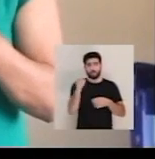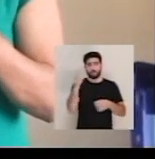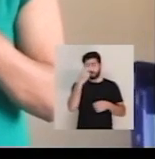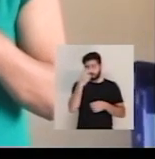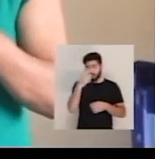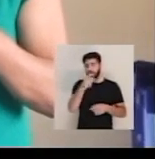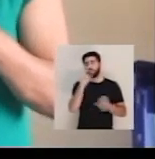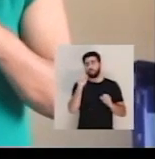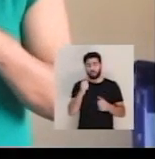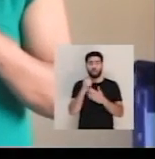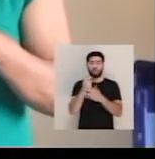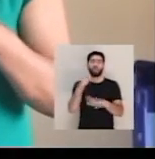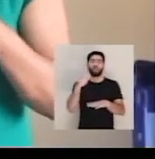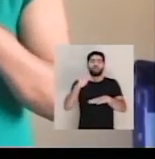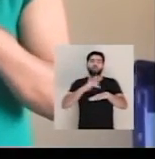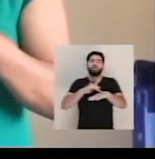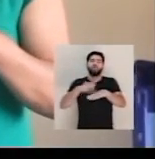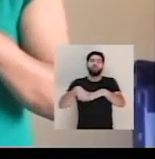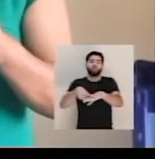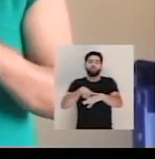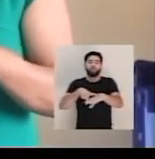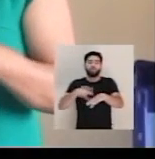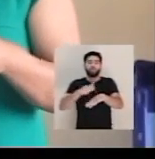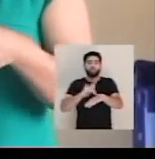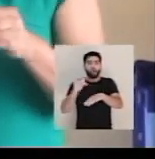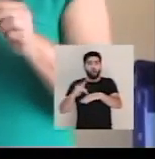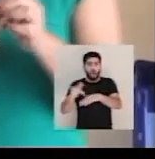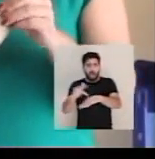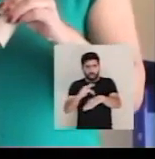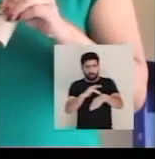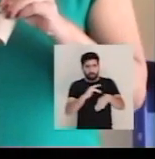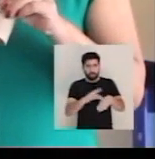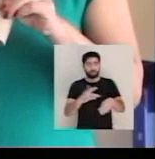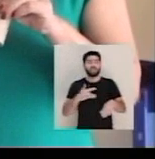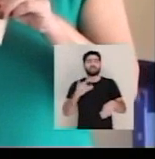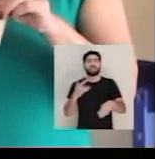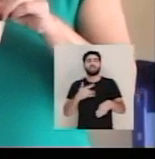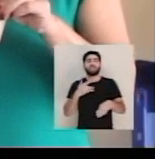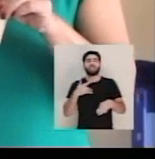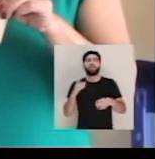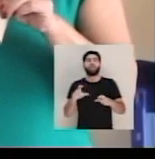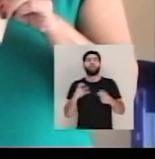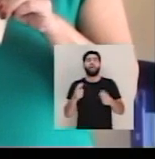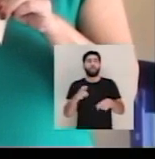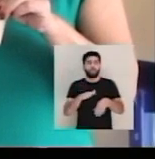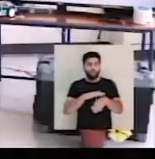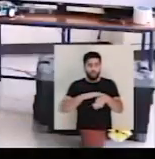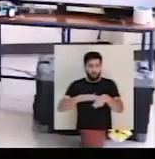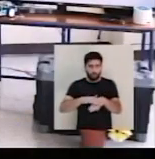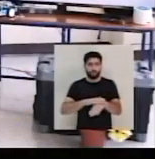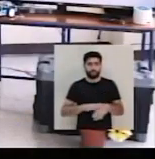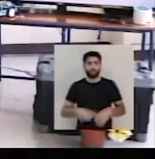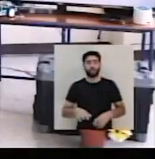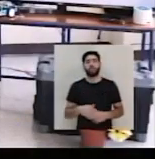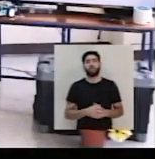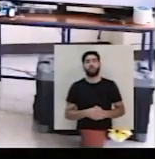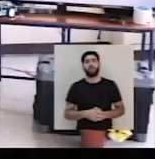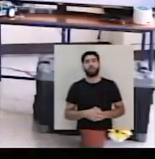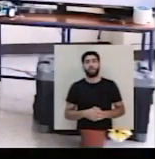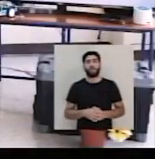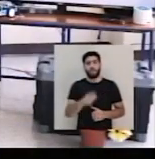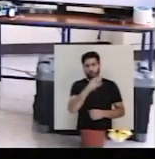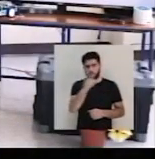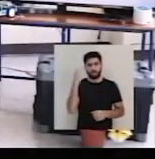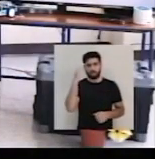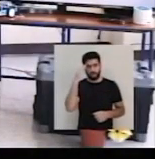vaya tocando y pase su dedo índice por encima y va a sentir abultado, ¿sí? ¿Sabían ustedes